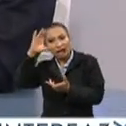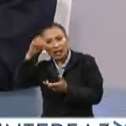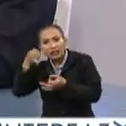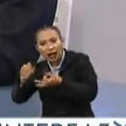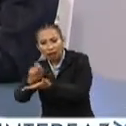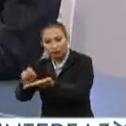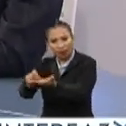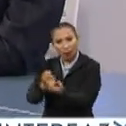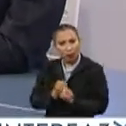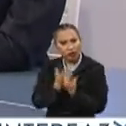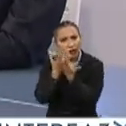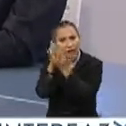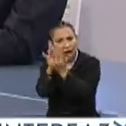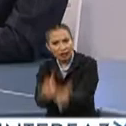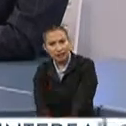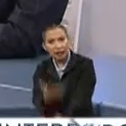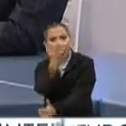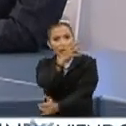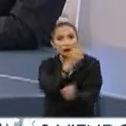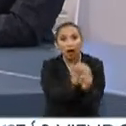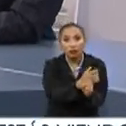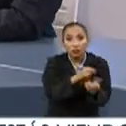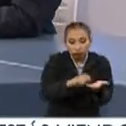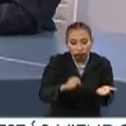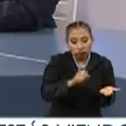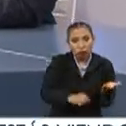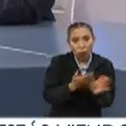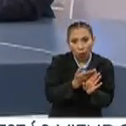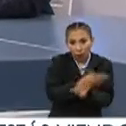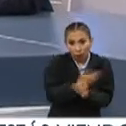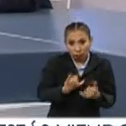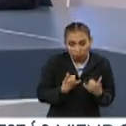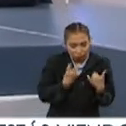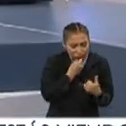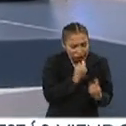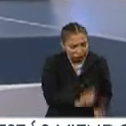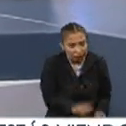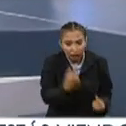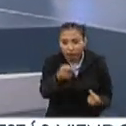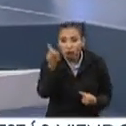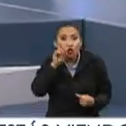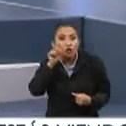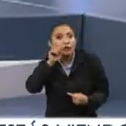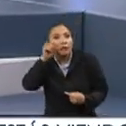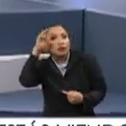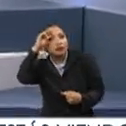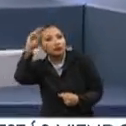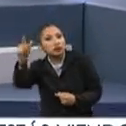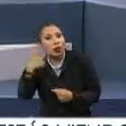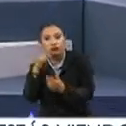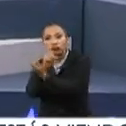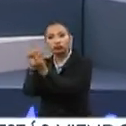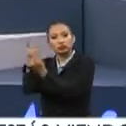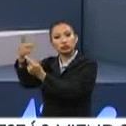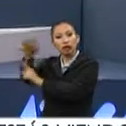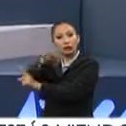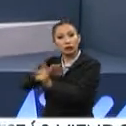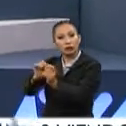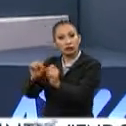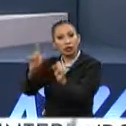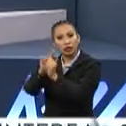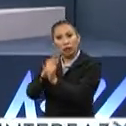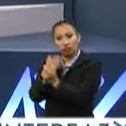ciencia, escribir poesía en francés desde los 10 años o poco antes, tiene talentos para vincularse con ciertos personajes de su ambiente